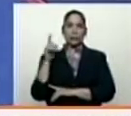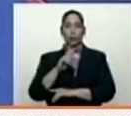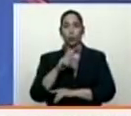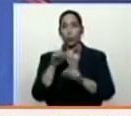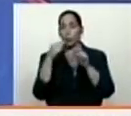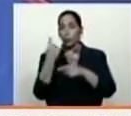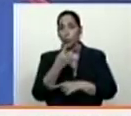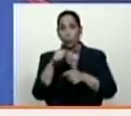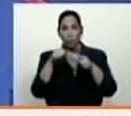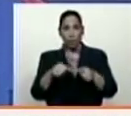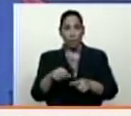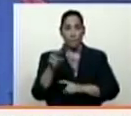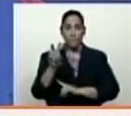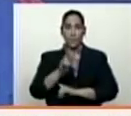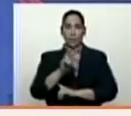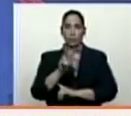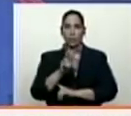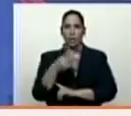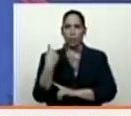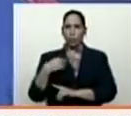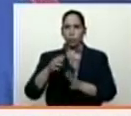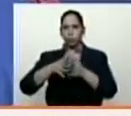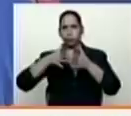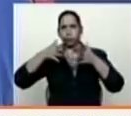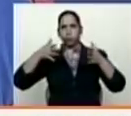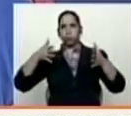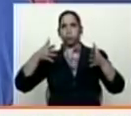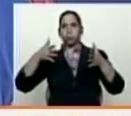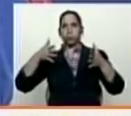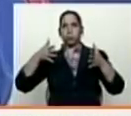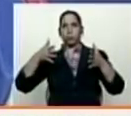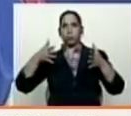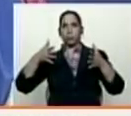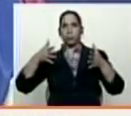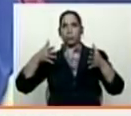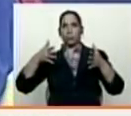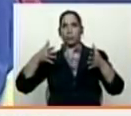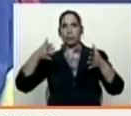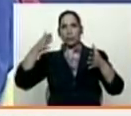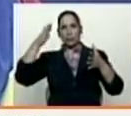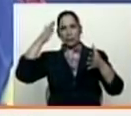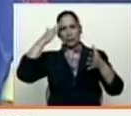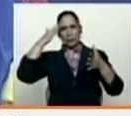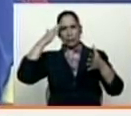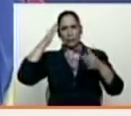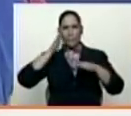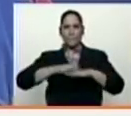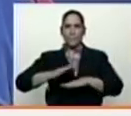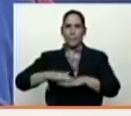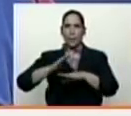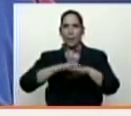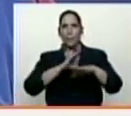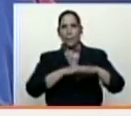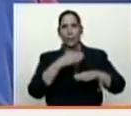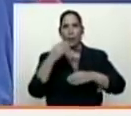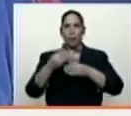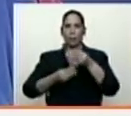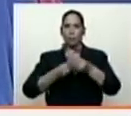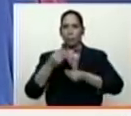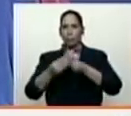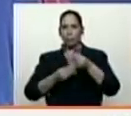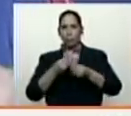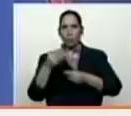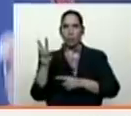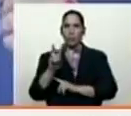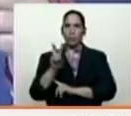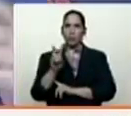Venezuela, tuvo la grandeza de interpretar que lo que estaba ocurriendo en Venezuela no tenía nada que ver, mejor dicho,